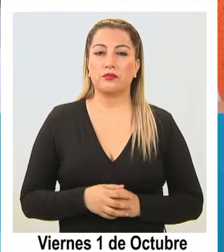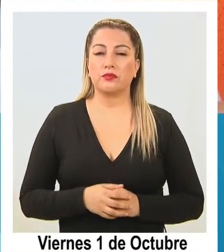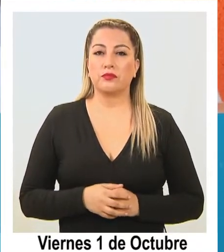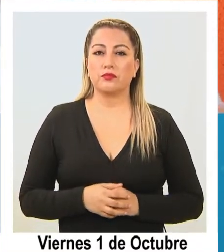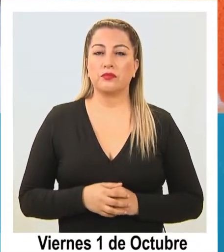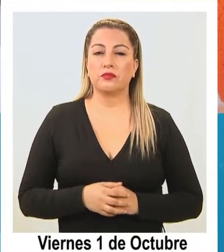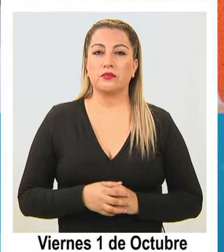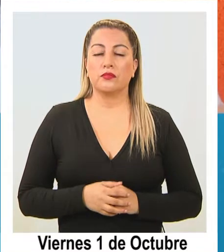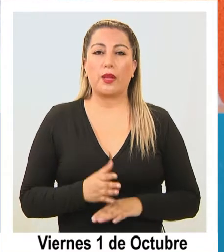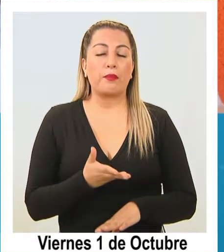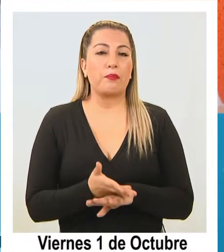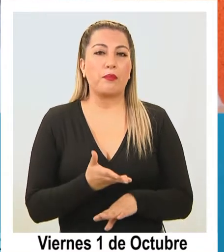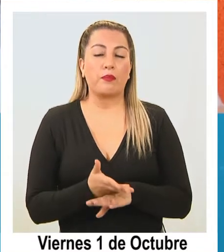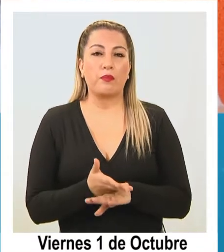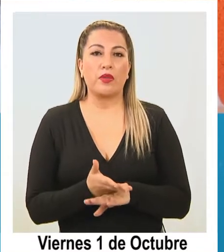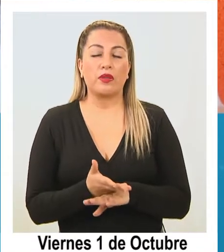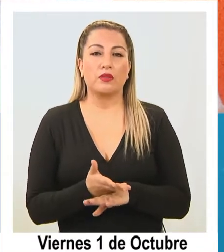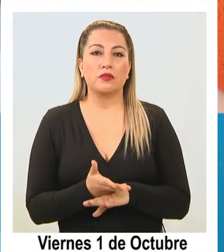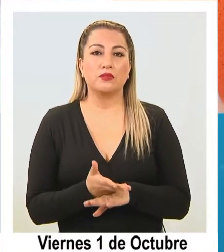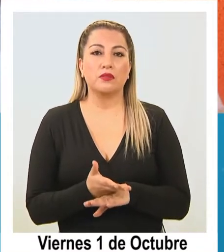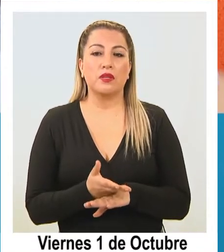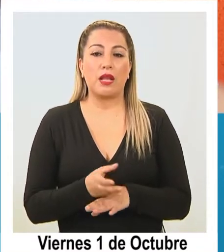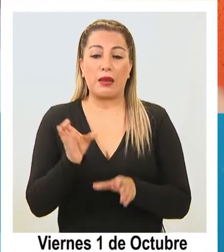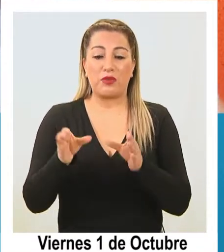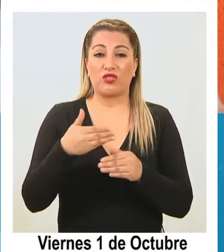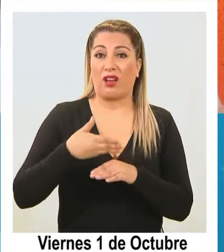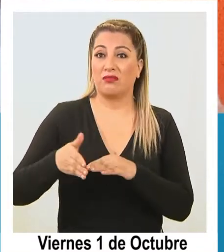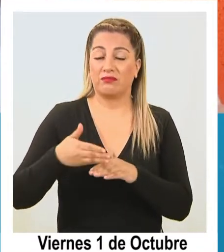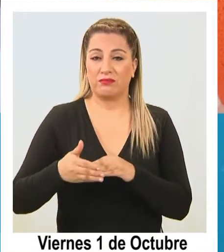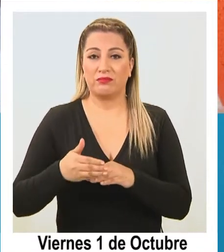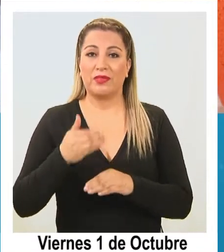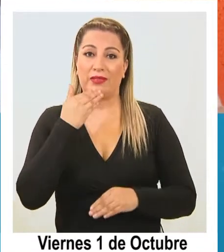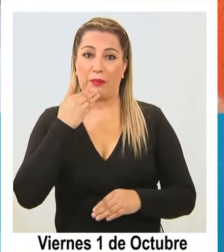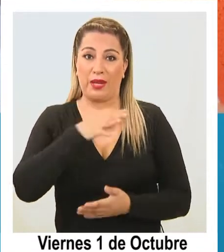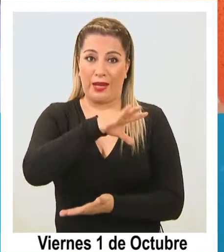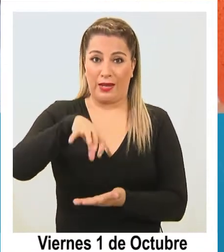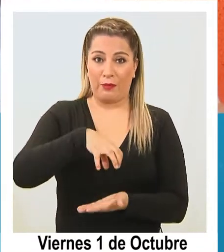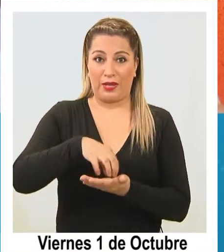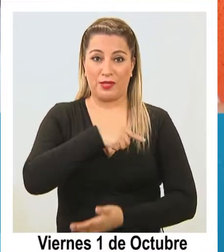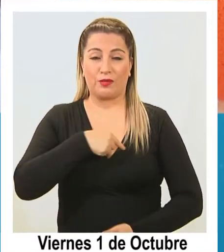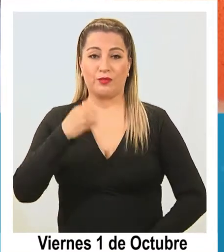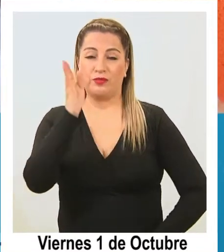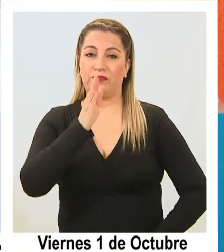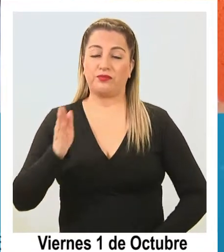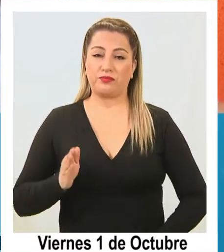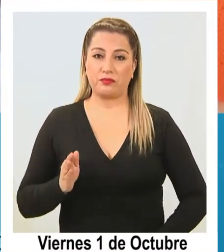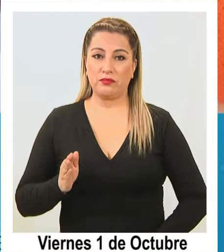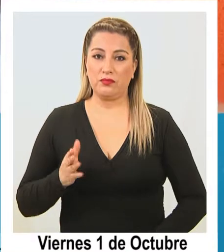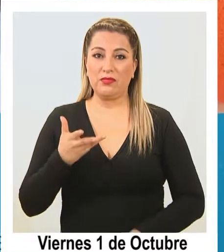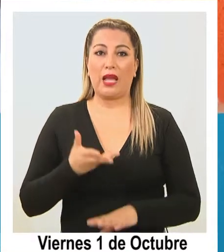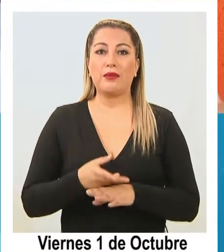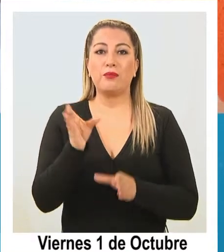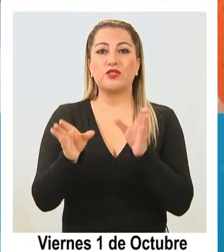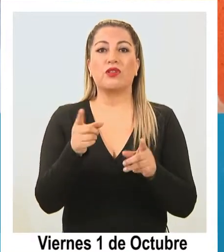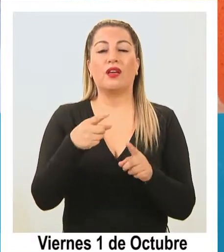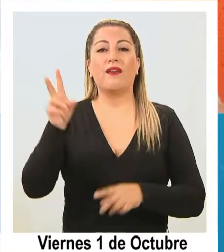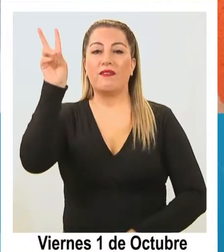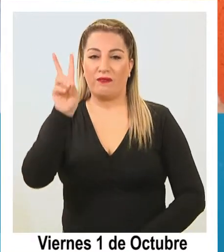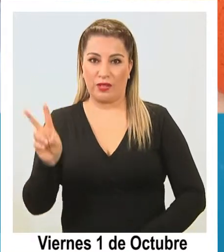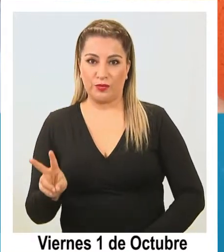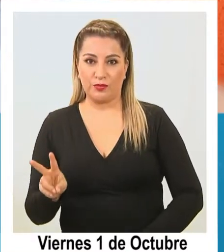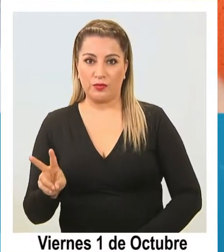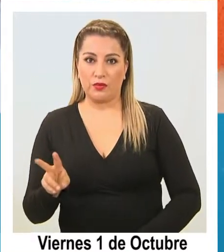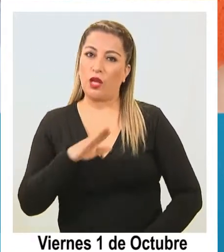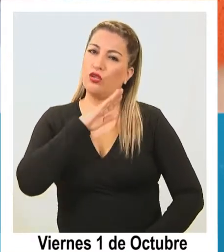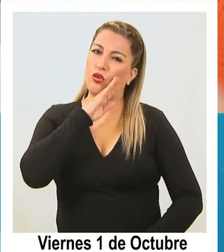se solicitaba este desalojo, y también sabíamos que la plaza estaba con personas migrantes pernoctando en